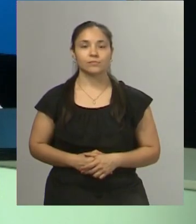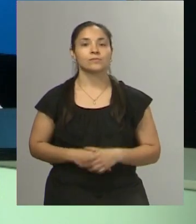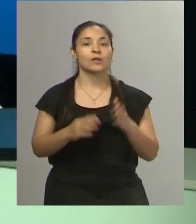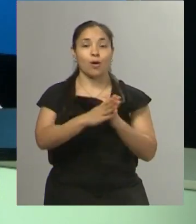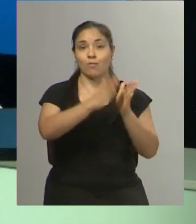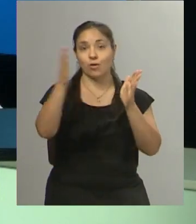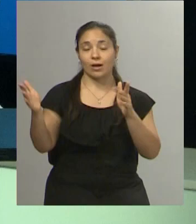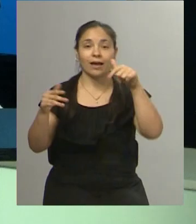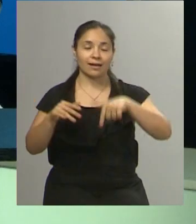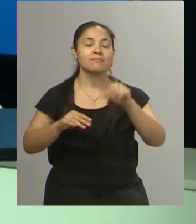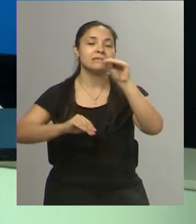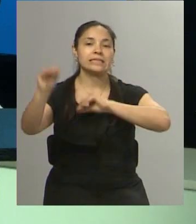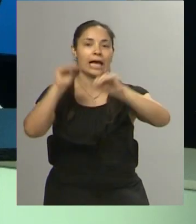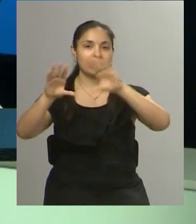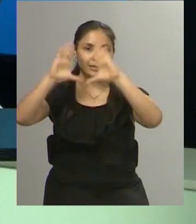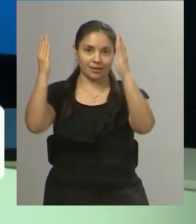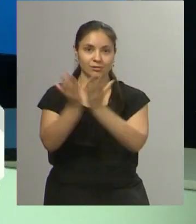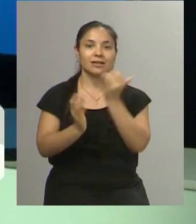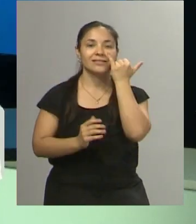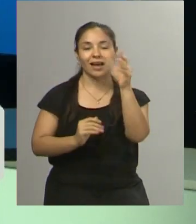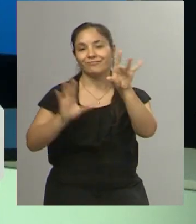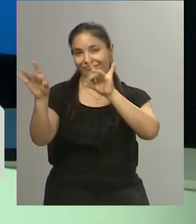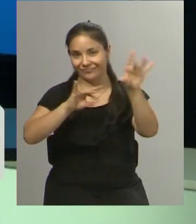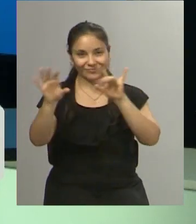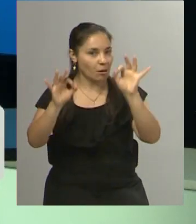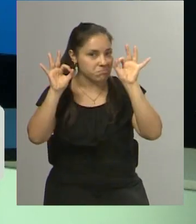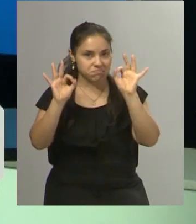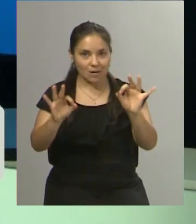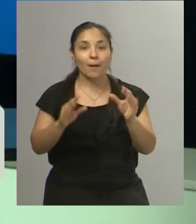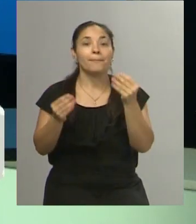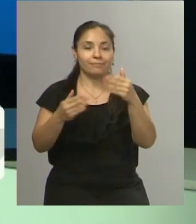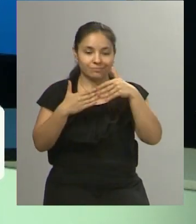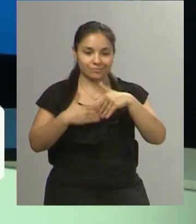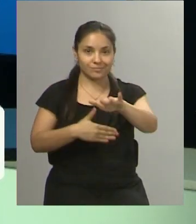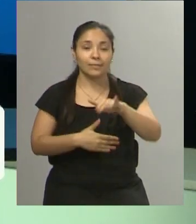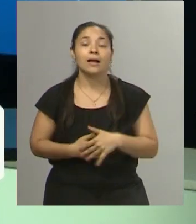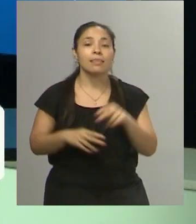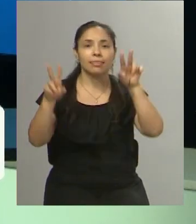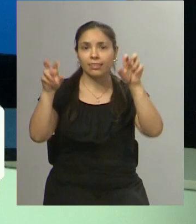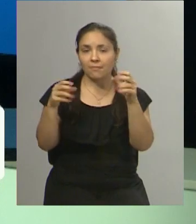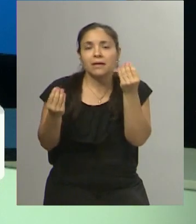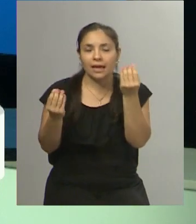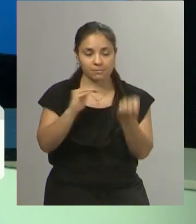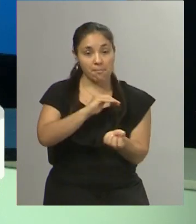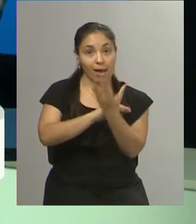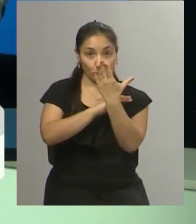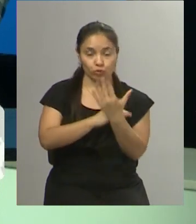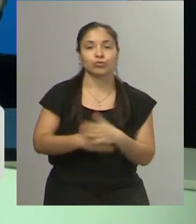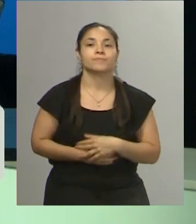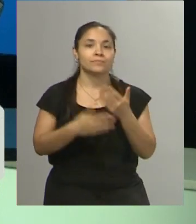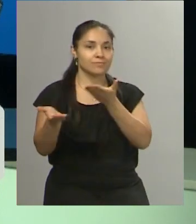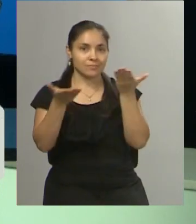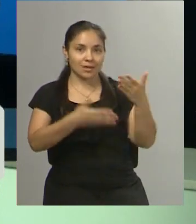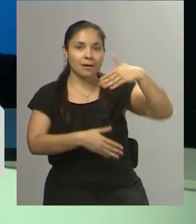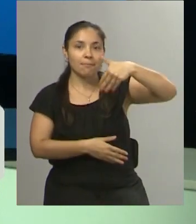Bloque aquí en Chat Internacional y ya estamos todos los convocados para esta edición del programa en el cual el tema es el Mercosur. Tenemos a Mario Guerrero